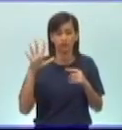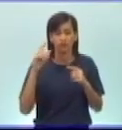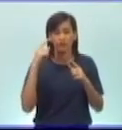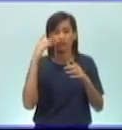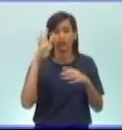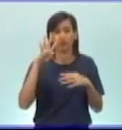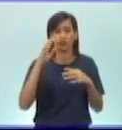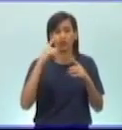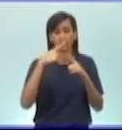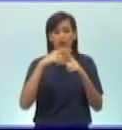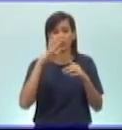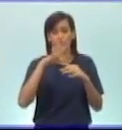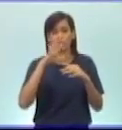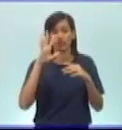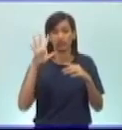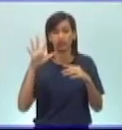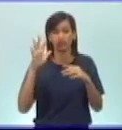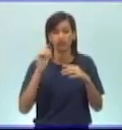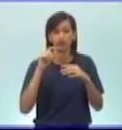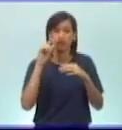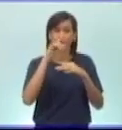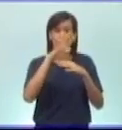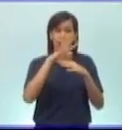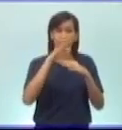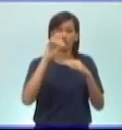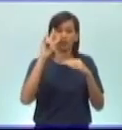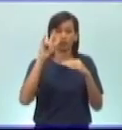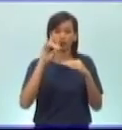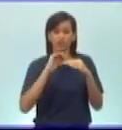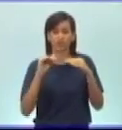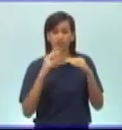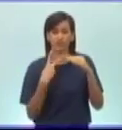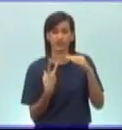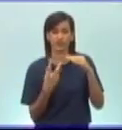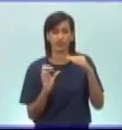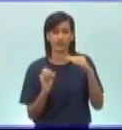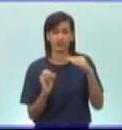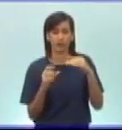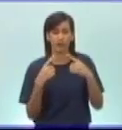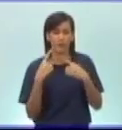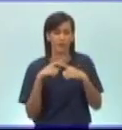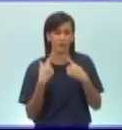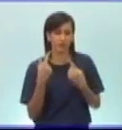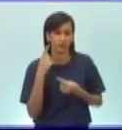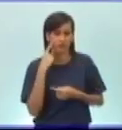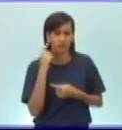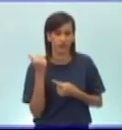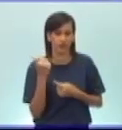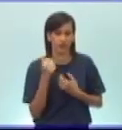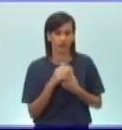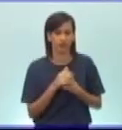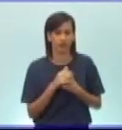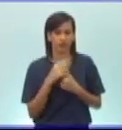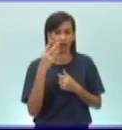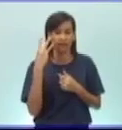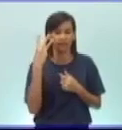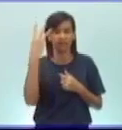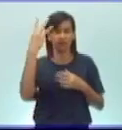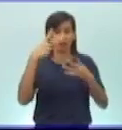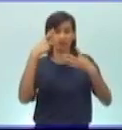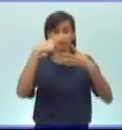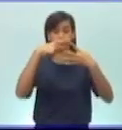9 es 49 y mantenemos el denominador. ¿Pero qué pasó acá? En estos tres casos